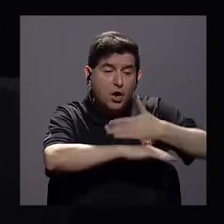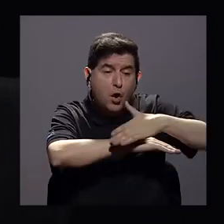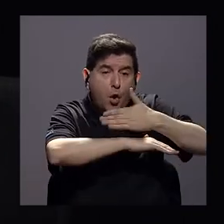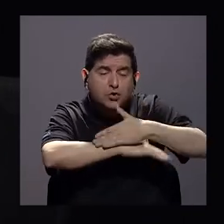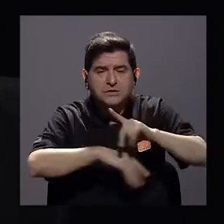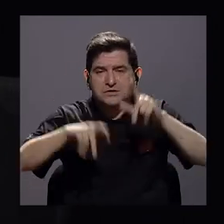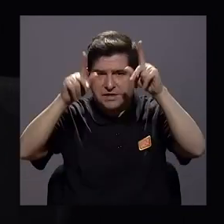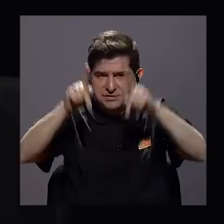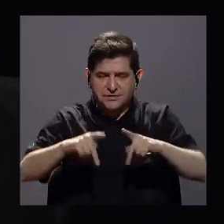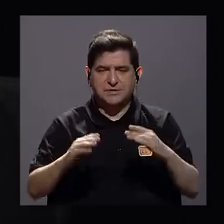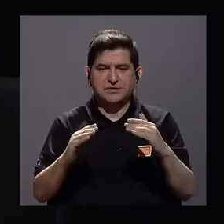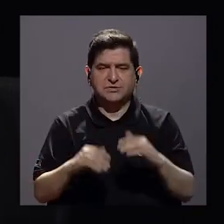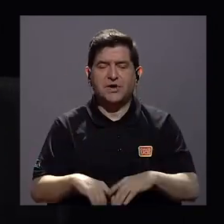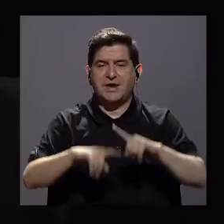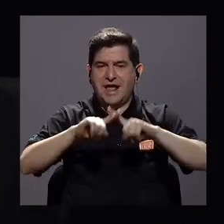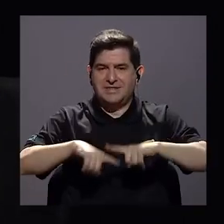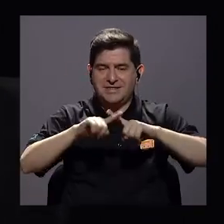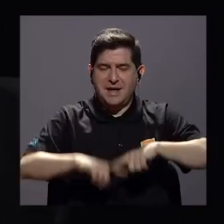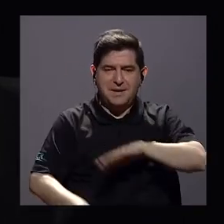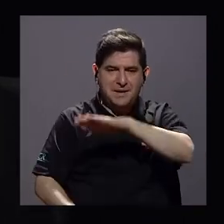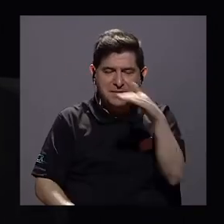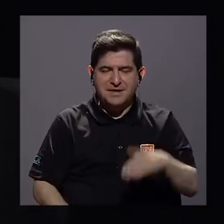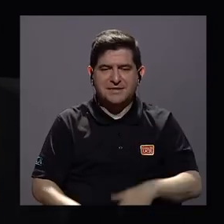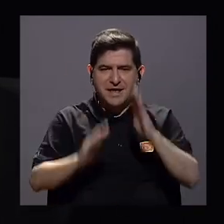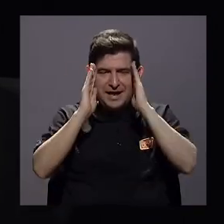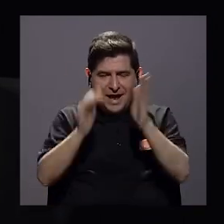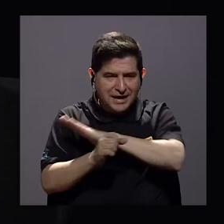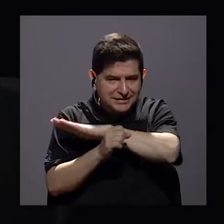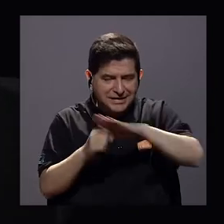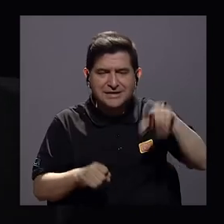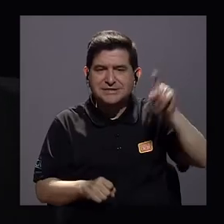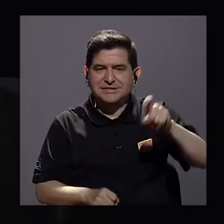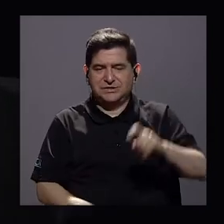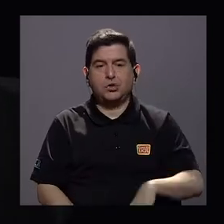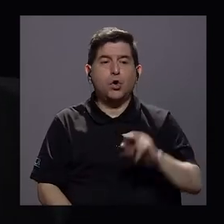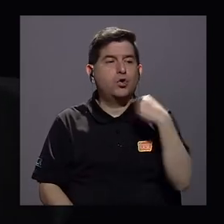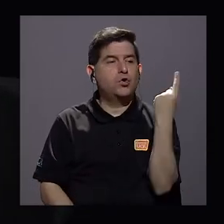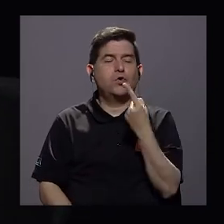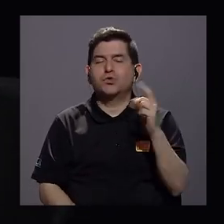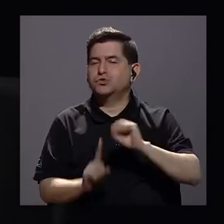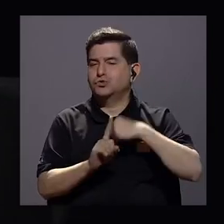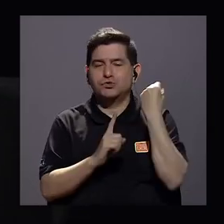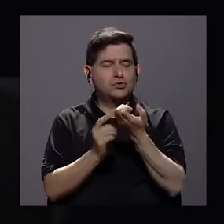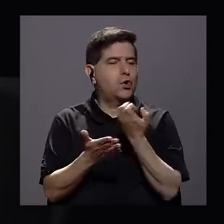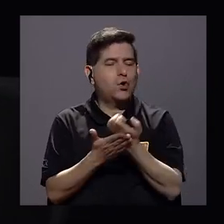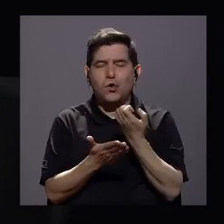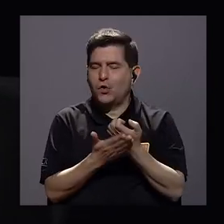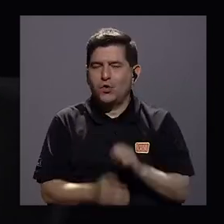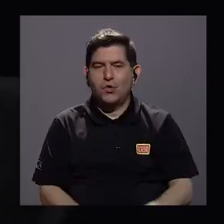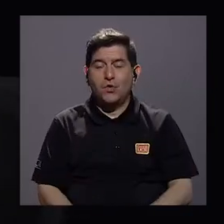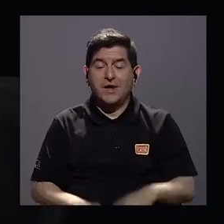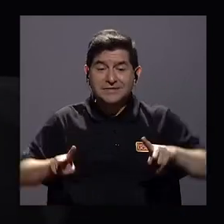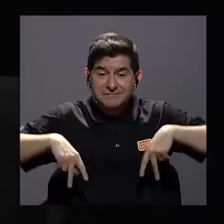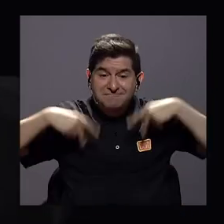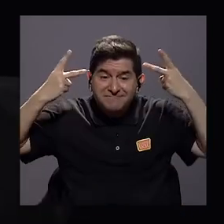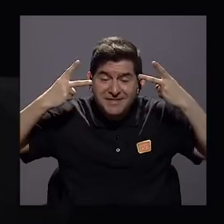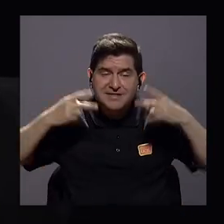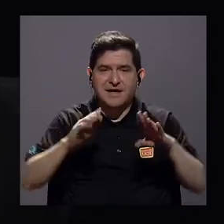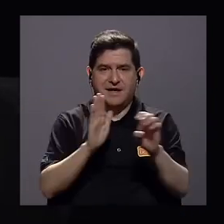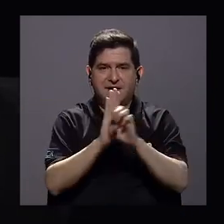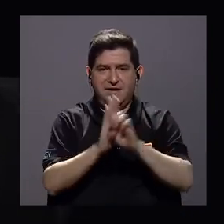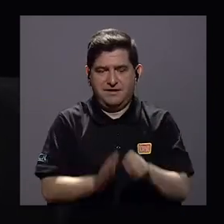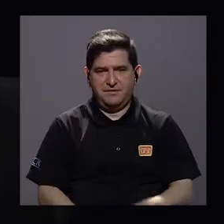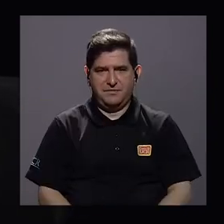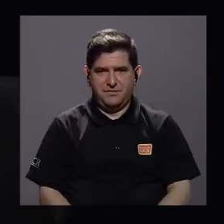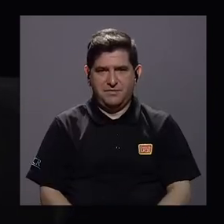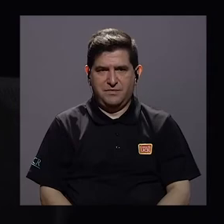las personas que viven del mar, requieren un abordaje integral. No es solo un asunto económico, es un asunto de vida. Por ejemplo, ¿cómo